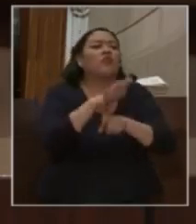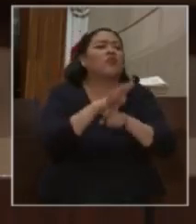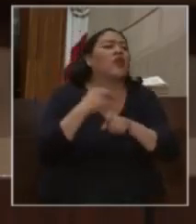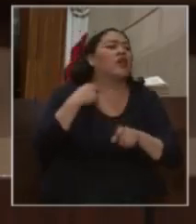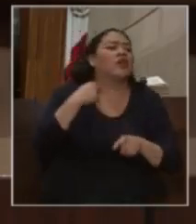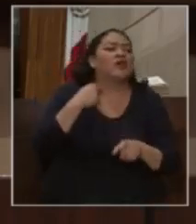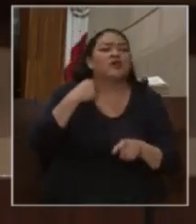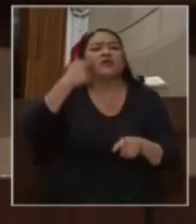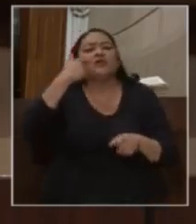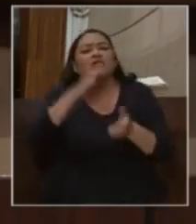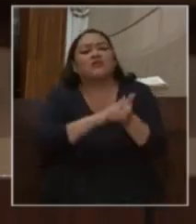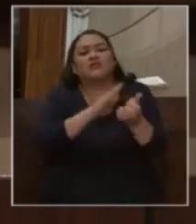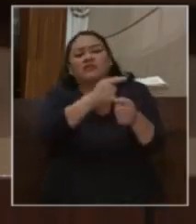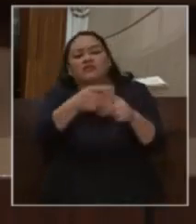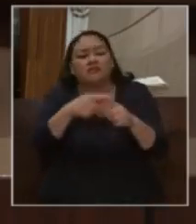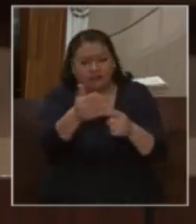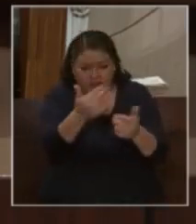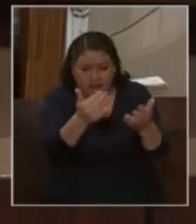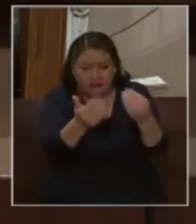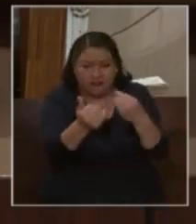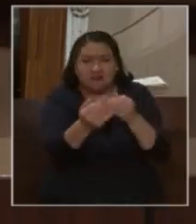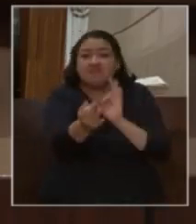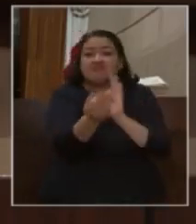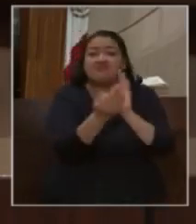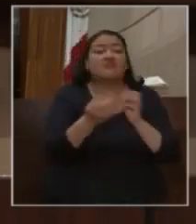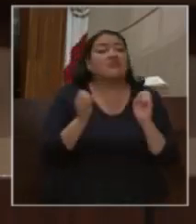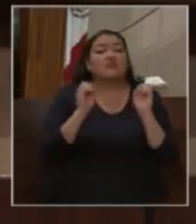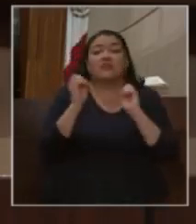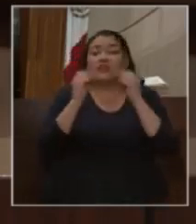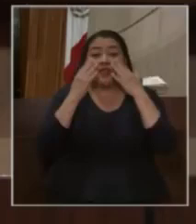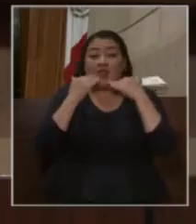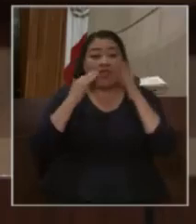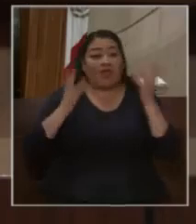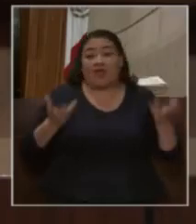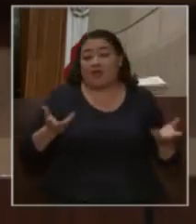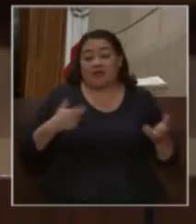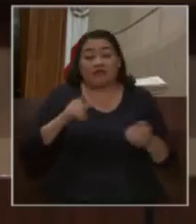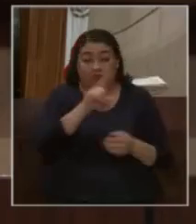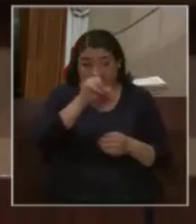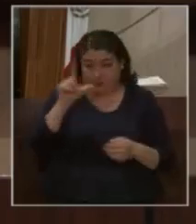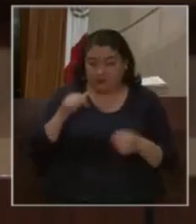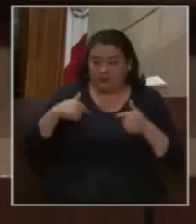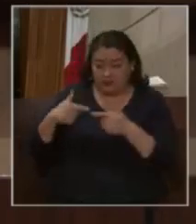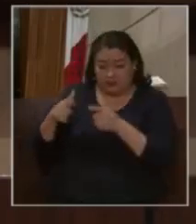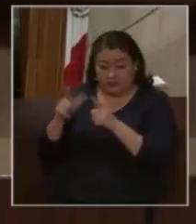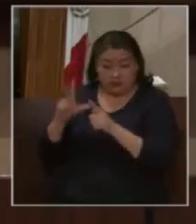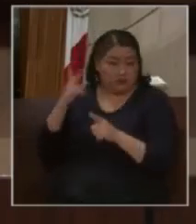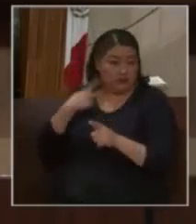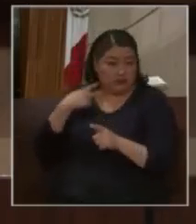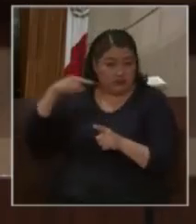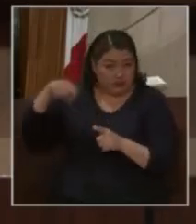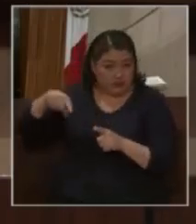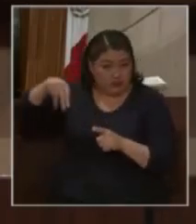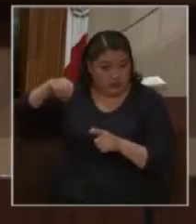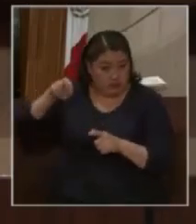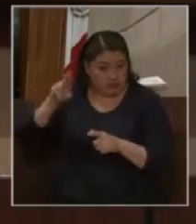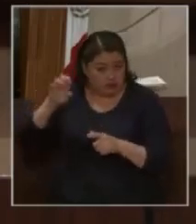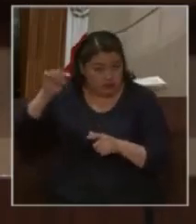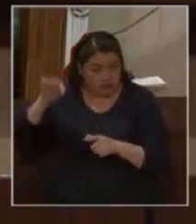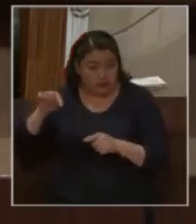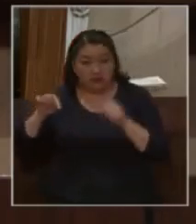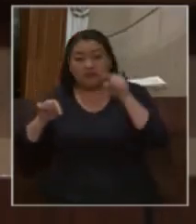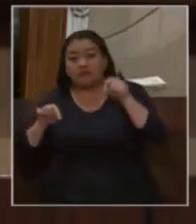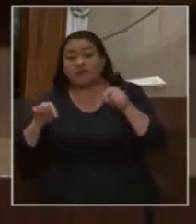funcionamiento. Luego, los vínculos que advirtió entre el partido político y aquel